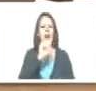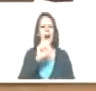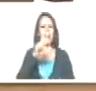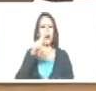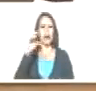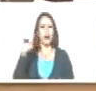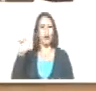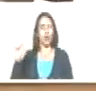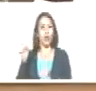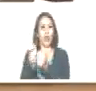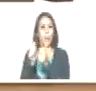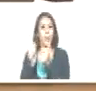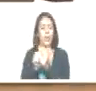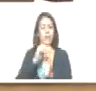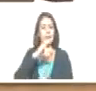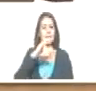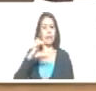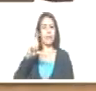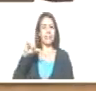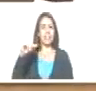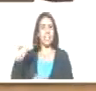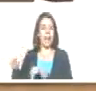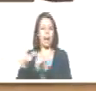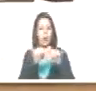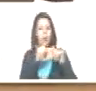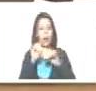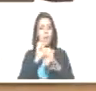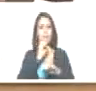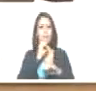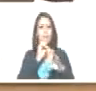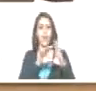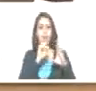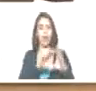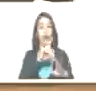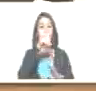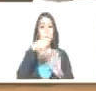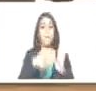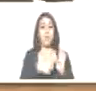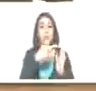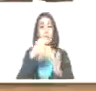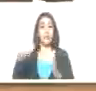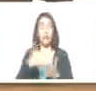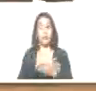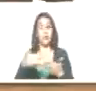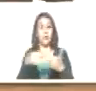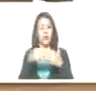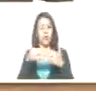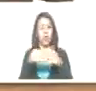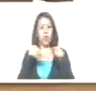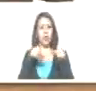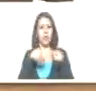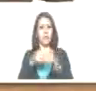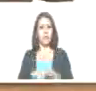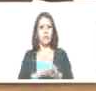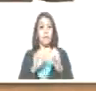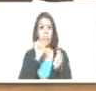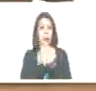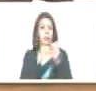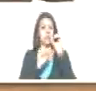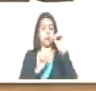Cecilia Matos tenían cuentas mancomunadas por 1.200 millones de dólares. ¡Preso cero!